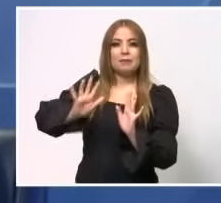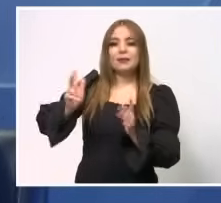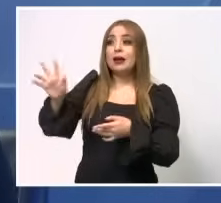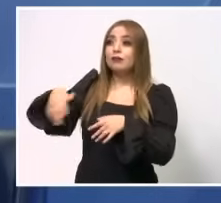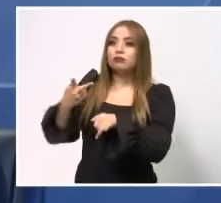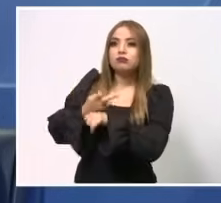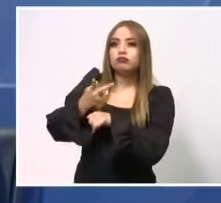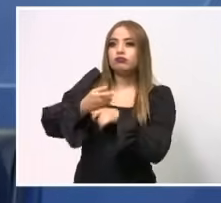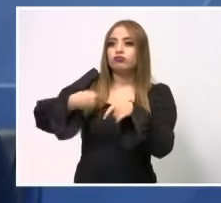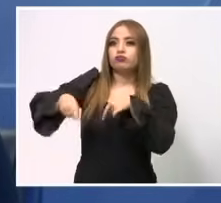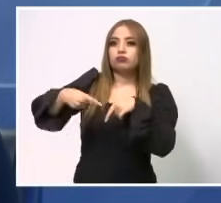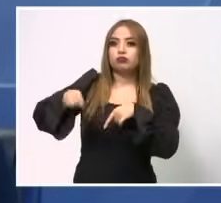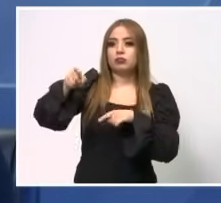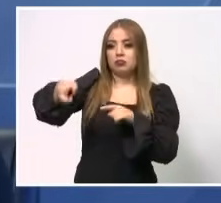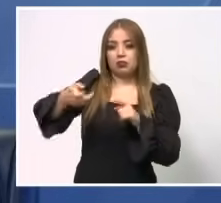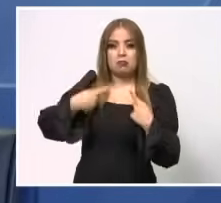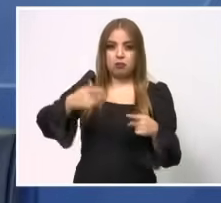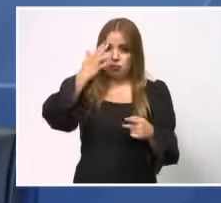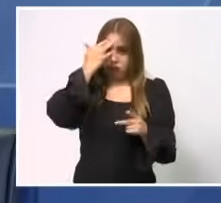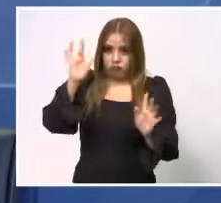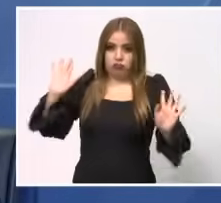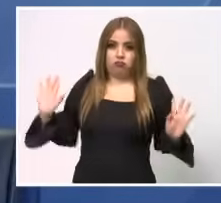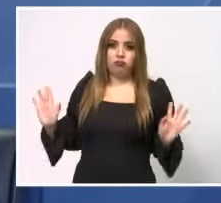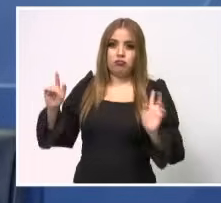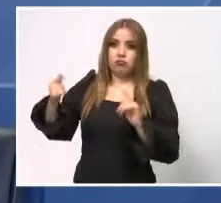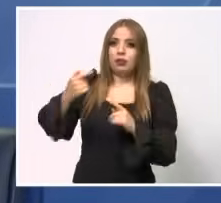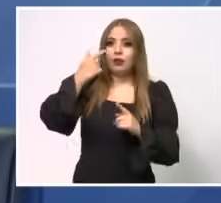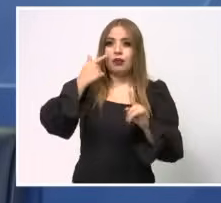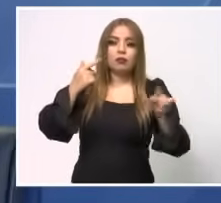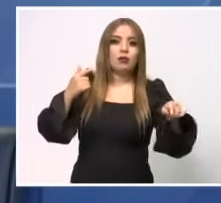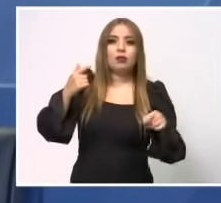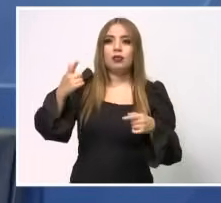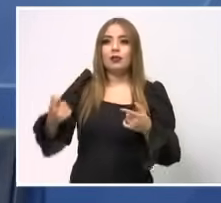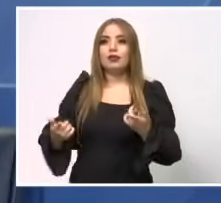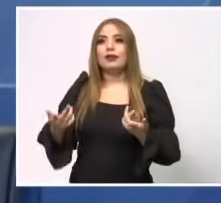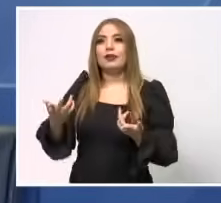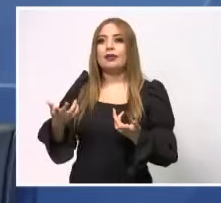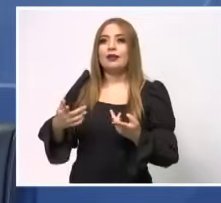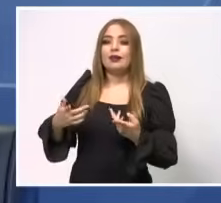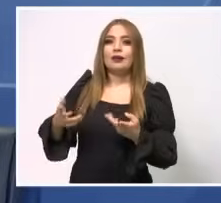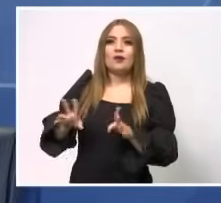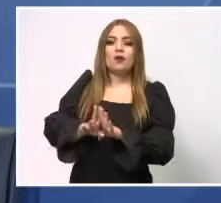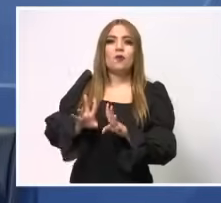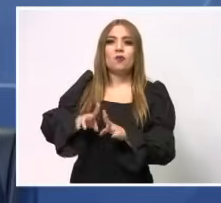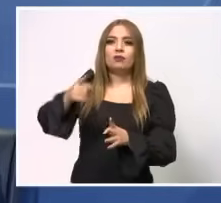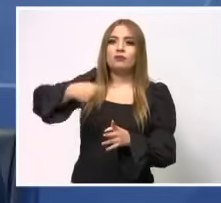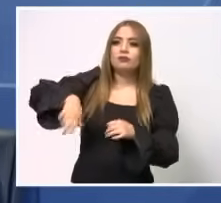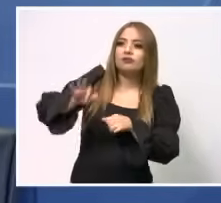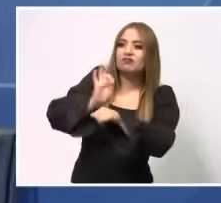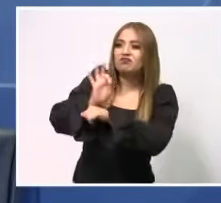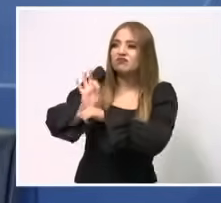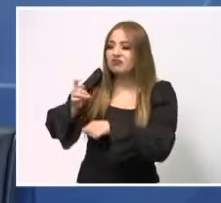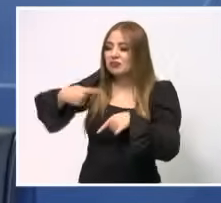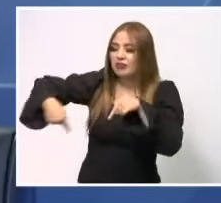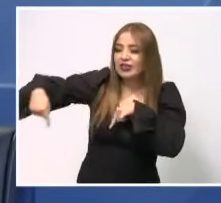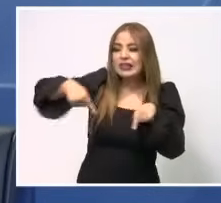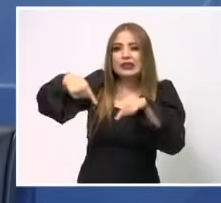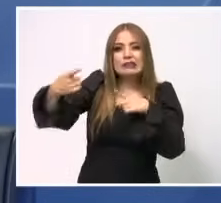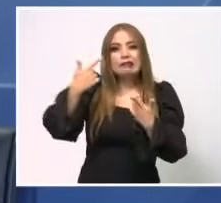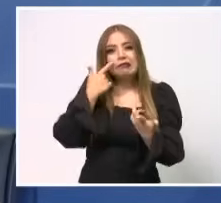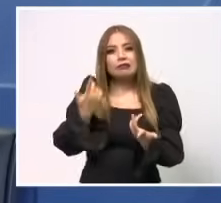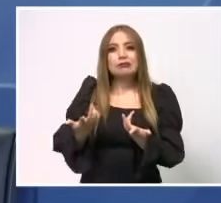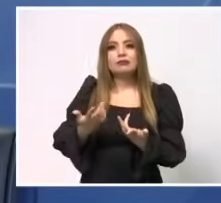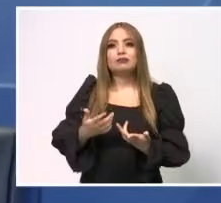el partido no un aficionado que no conozco empieza a decir mira de la Garza este la defensa por este lado tal tal tal